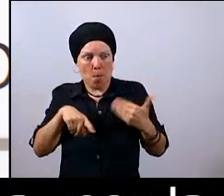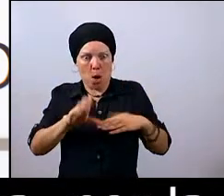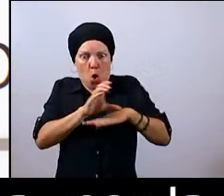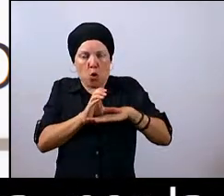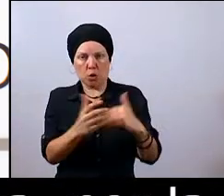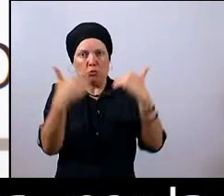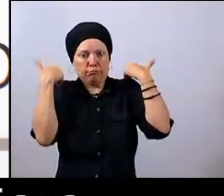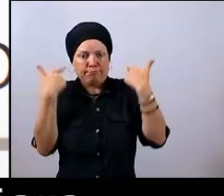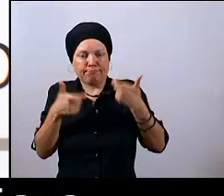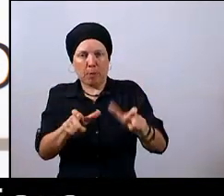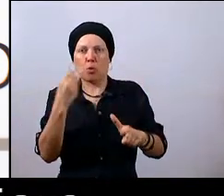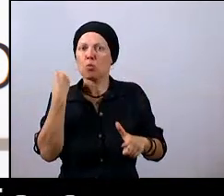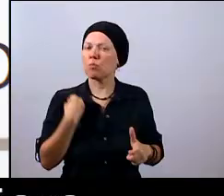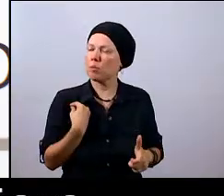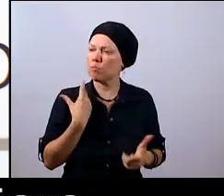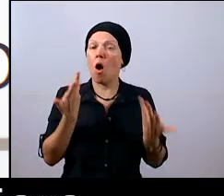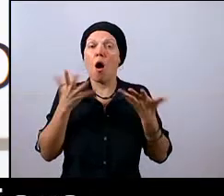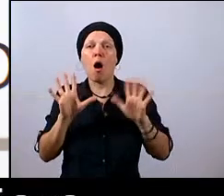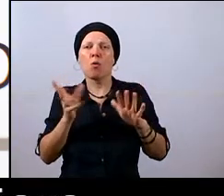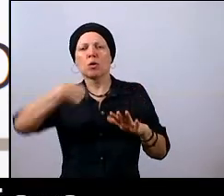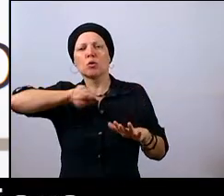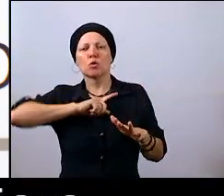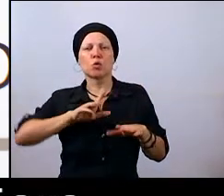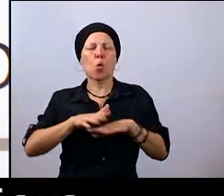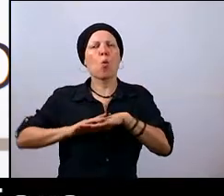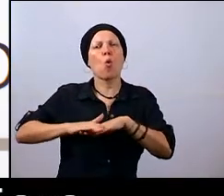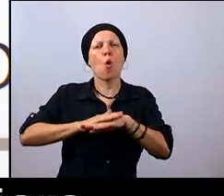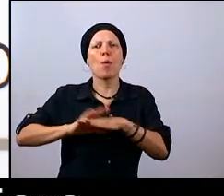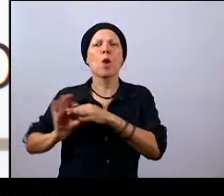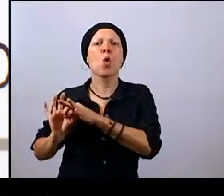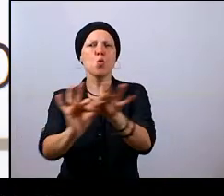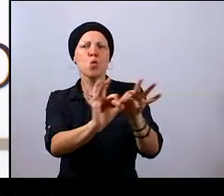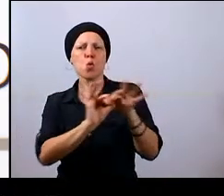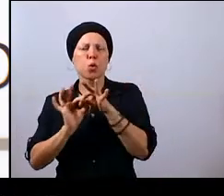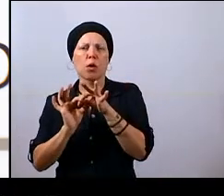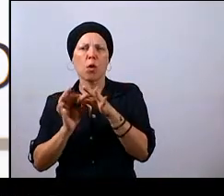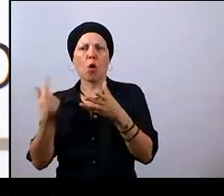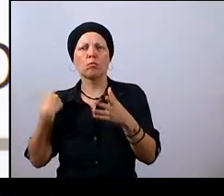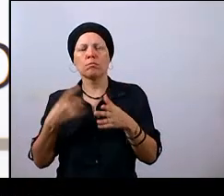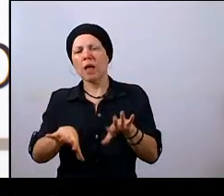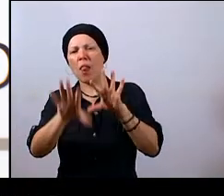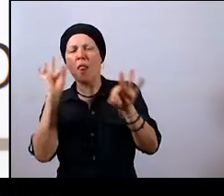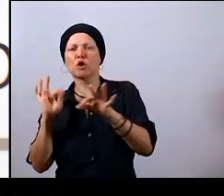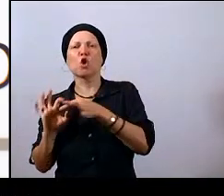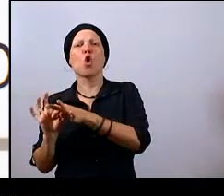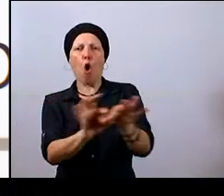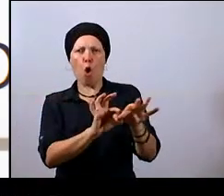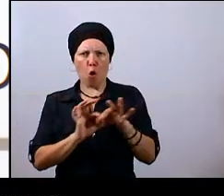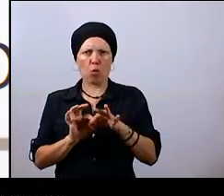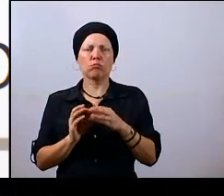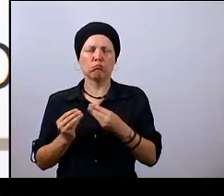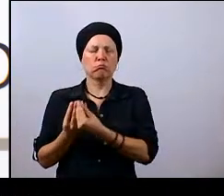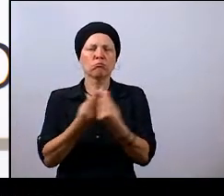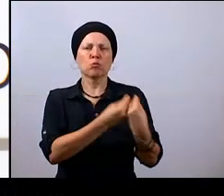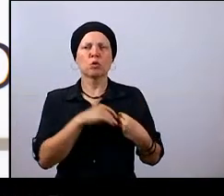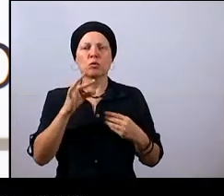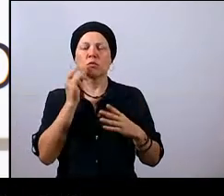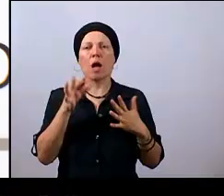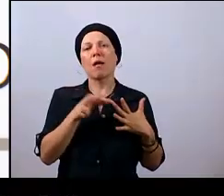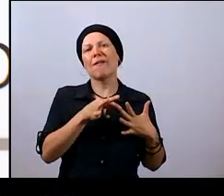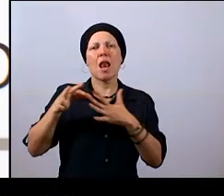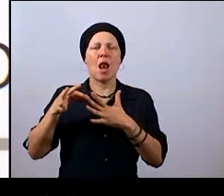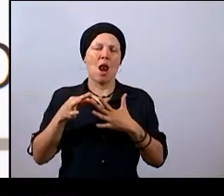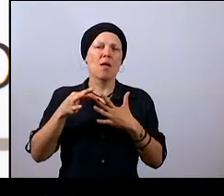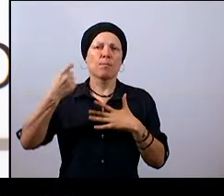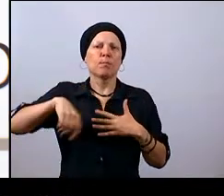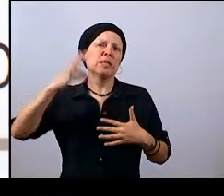competencias en este ámbito, aunque nosotros somos un gobierno unido, adoptamos las decisiones en conjunto y siempre liderados por la presidenta